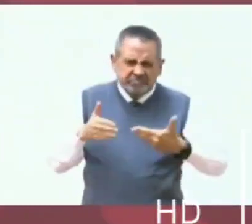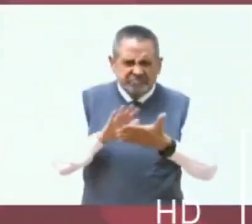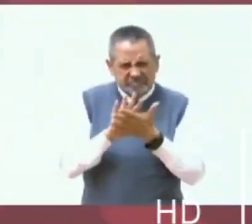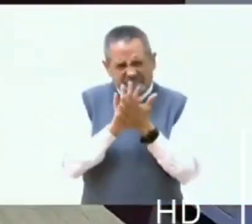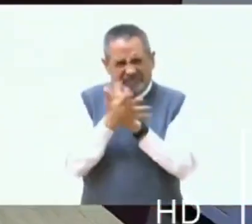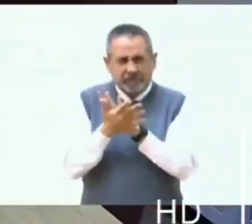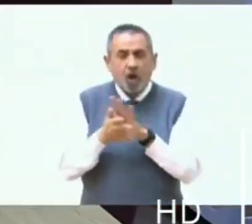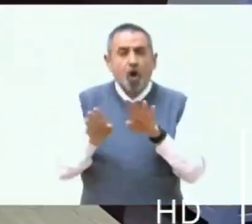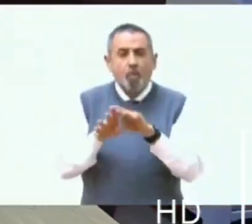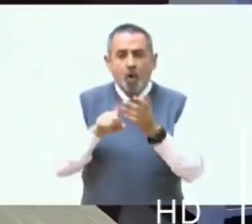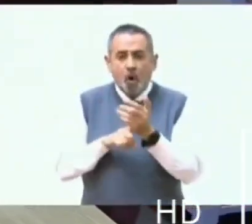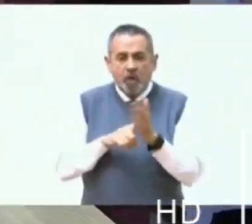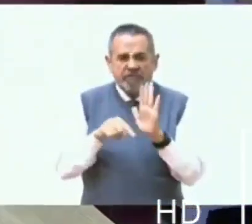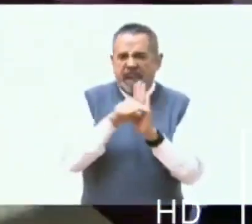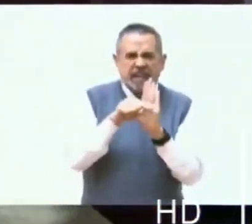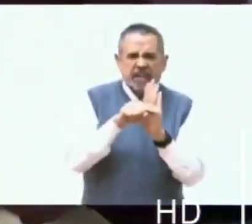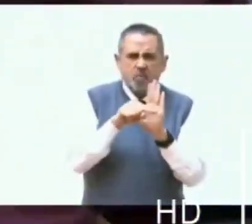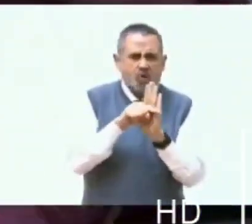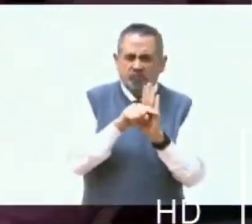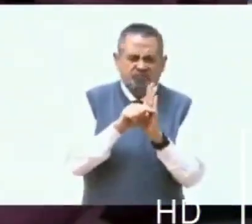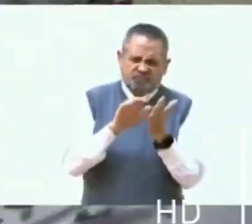lo negativo en positivo.